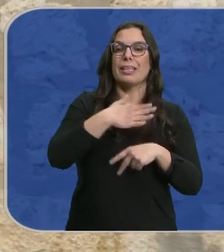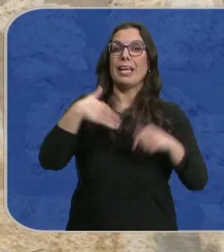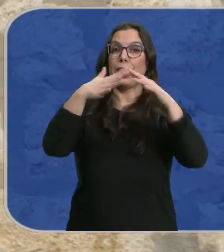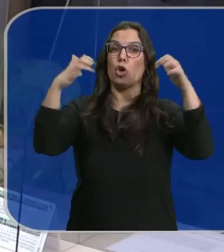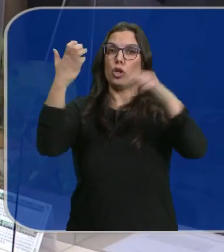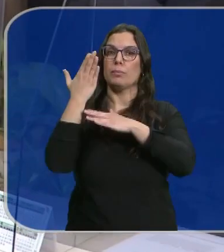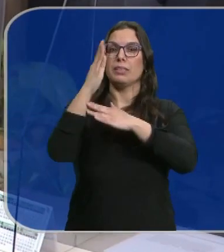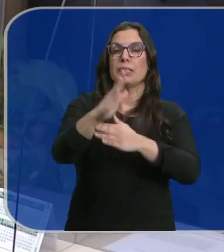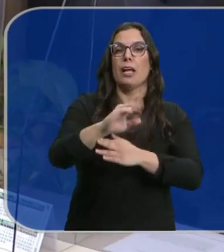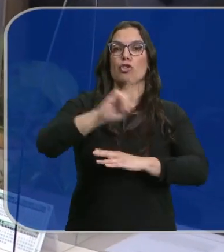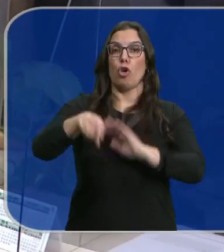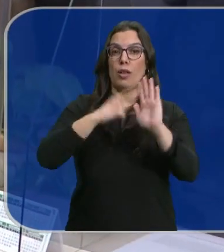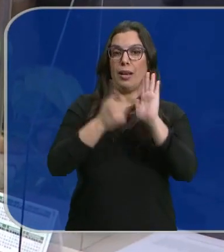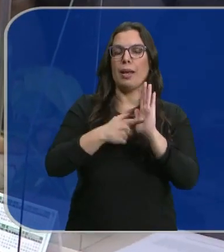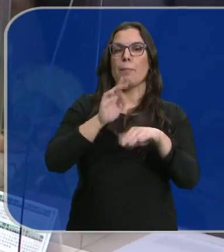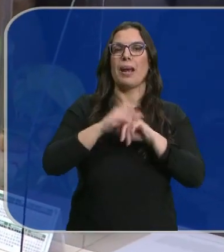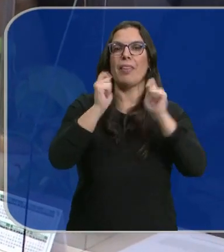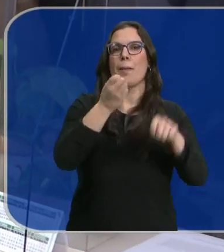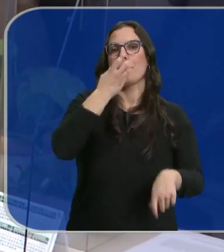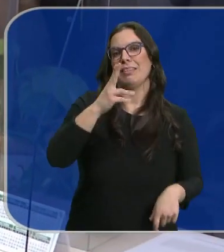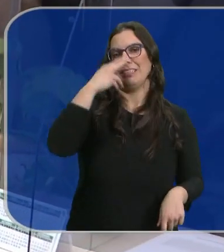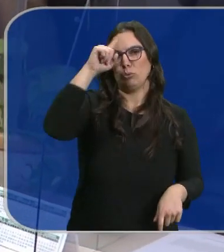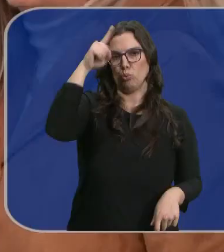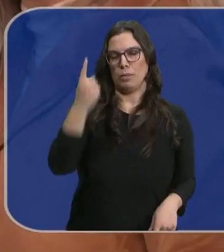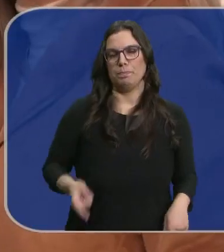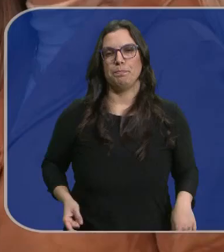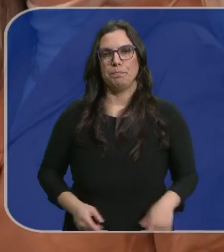ley para que sean declarados bien de interés cultural.